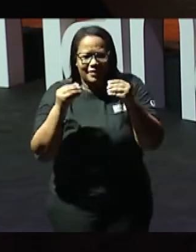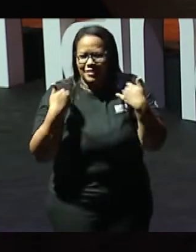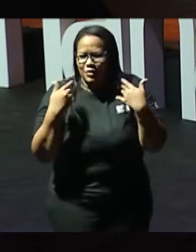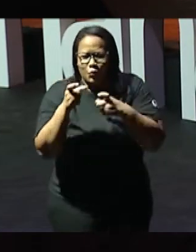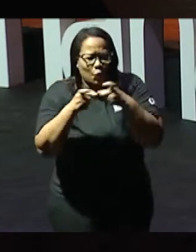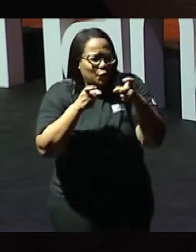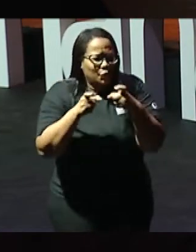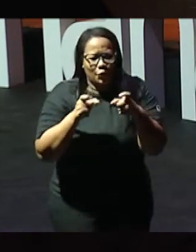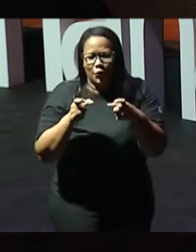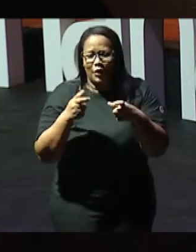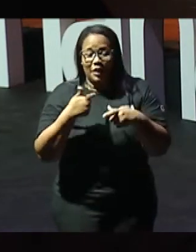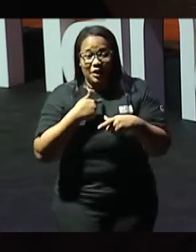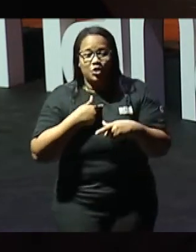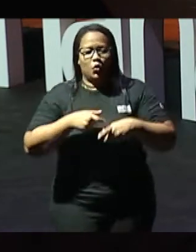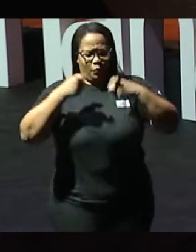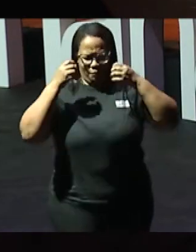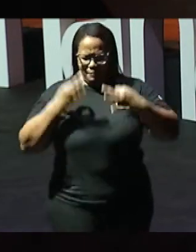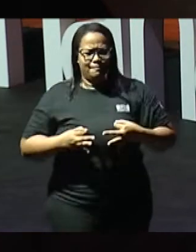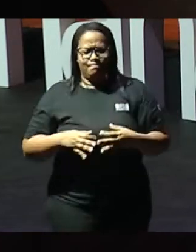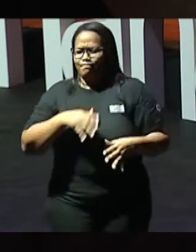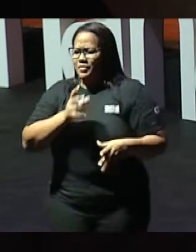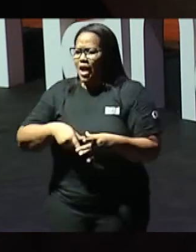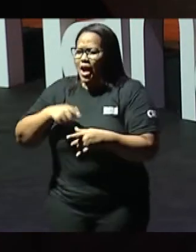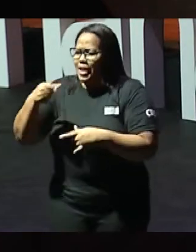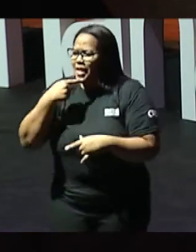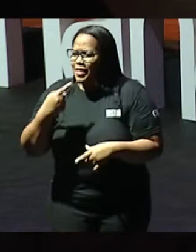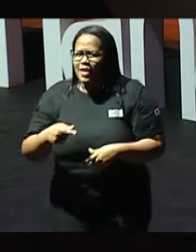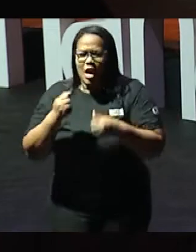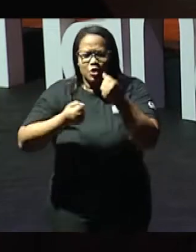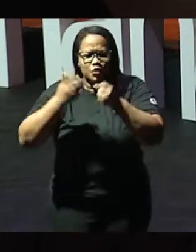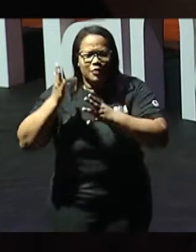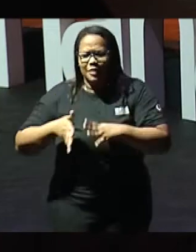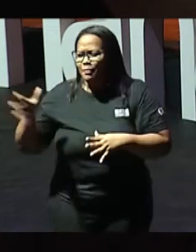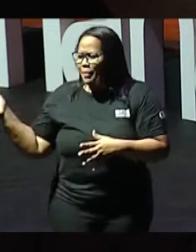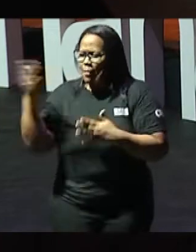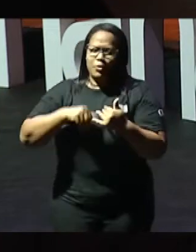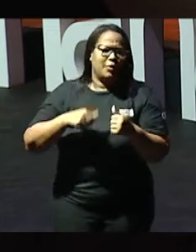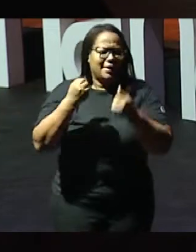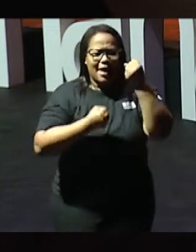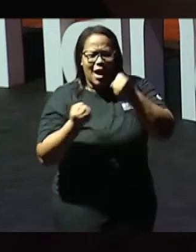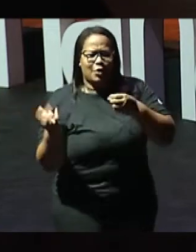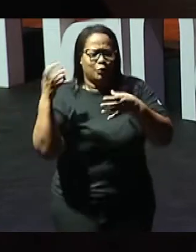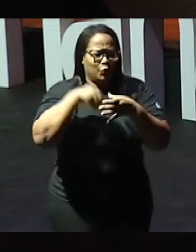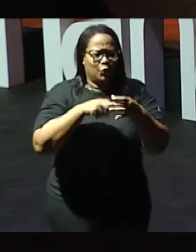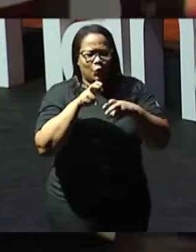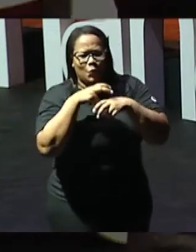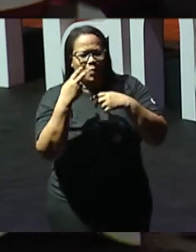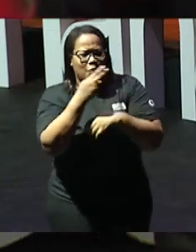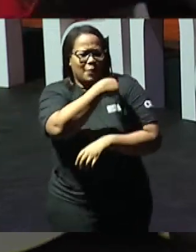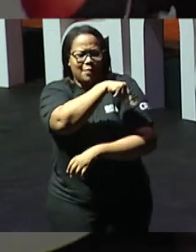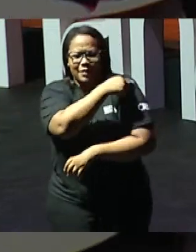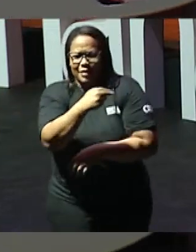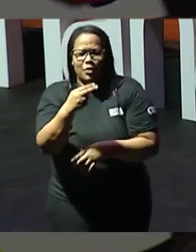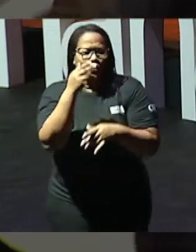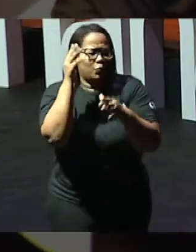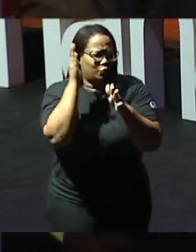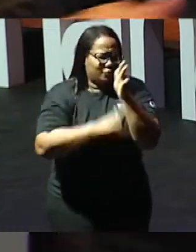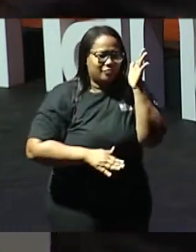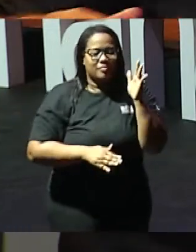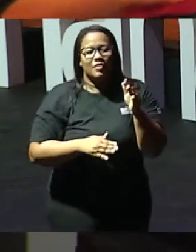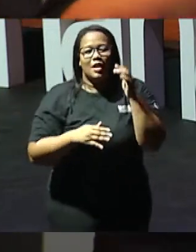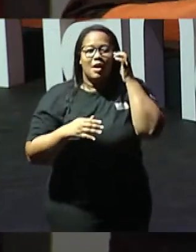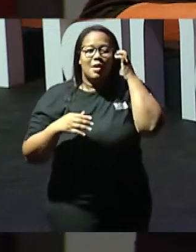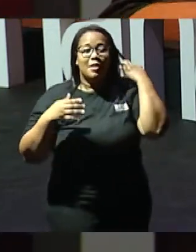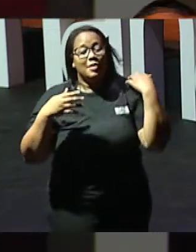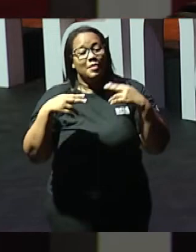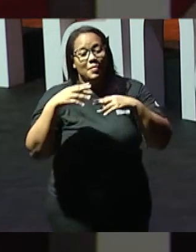monte en el carro llévate ay mamita ya tengo que tenéis yo metido dentro del carro llegamos vamos por emergencia y me mete en una camilla me